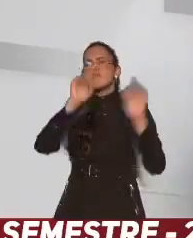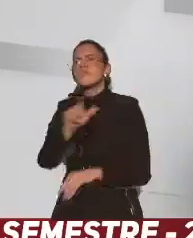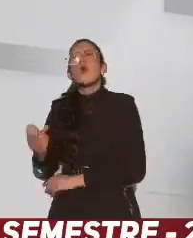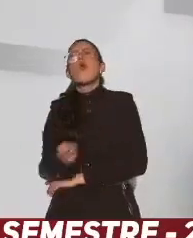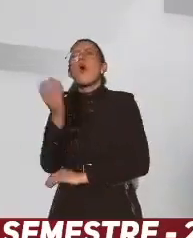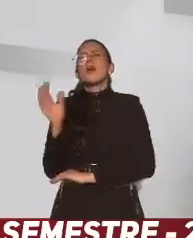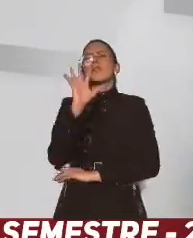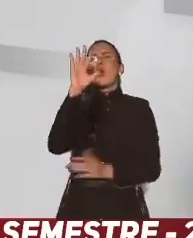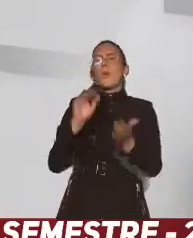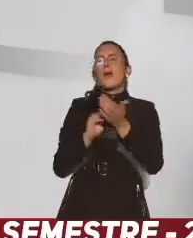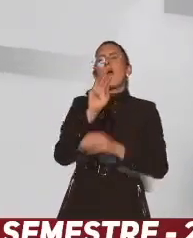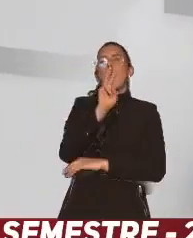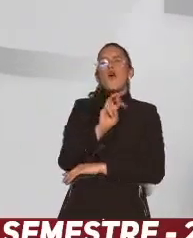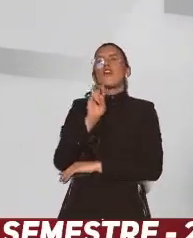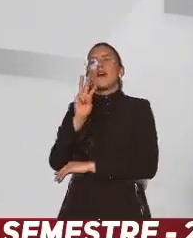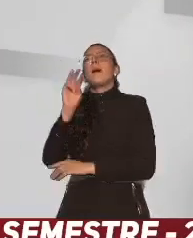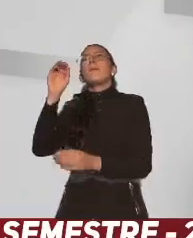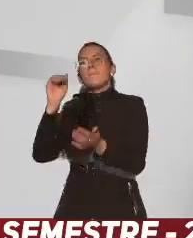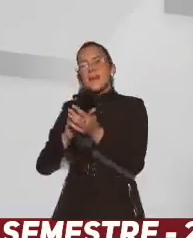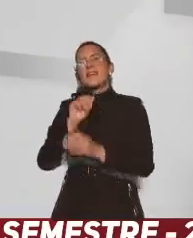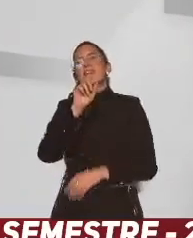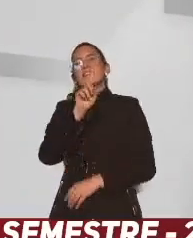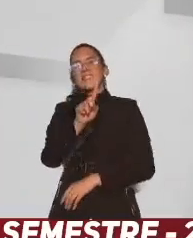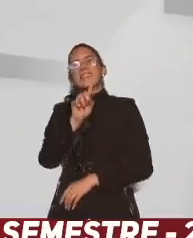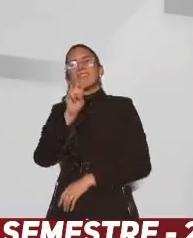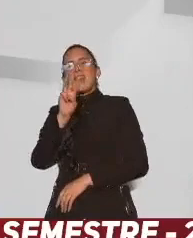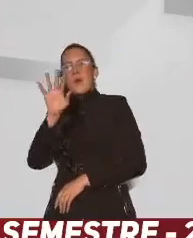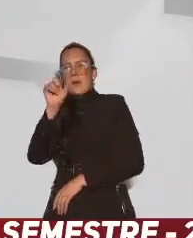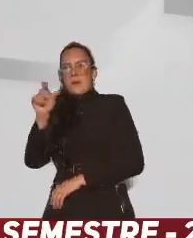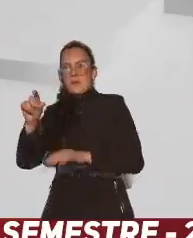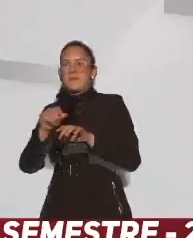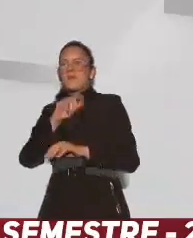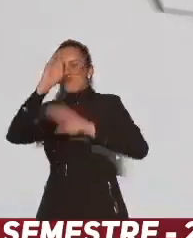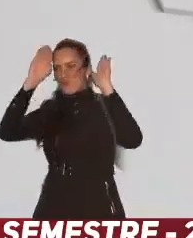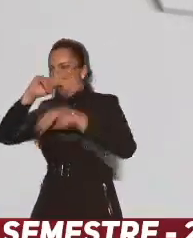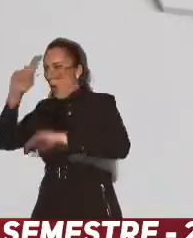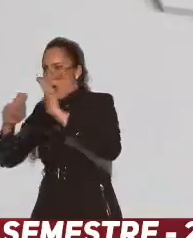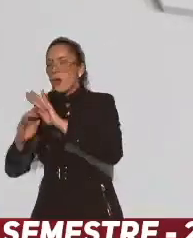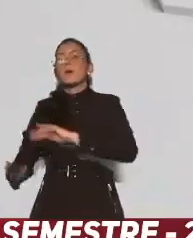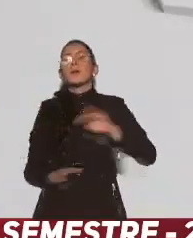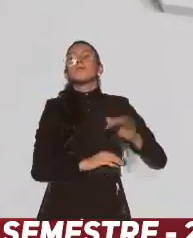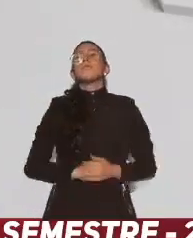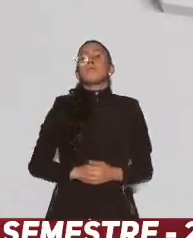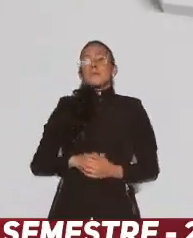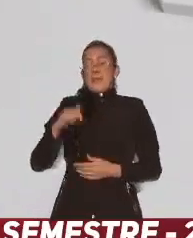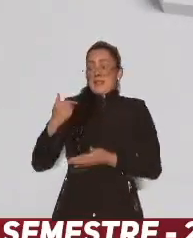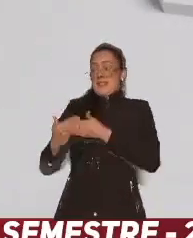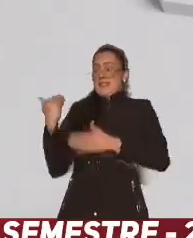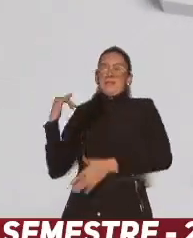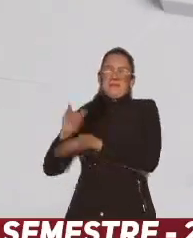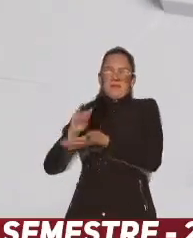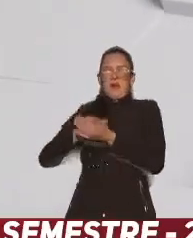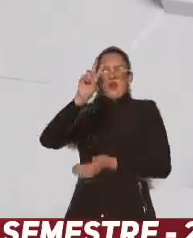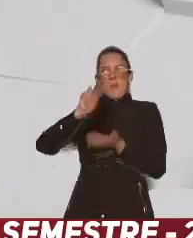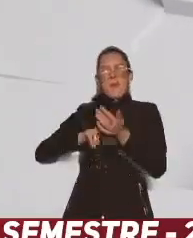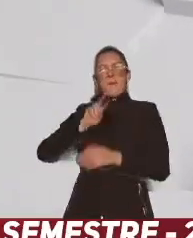583.634 personas. Durante el segundo semestre de 2022, mediante la ejecución de 5